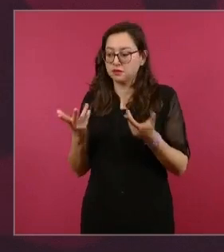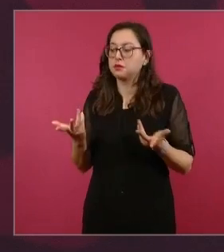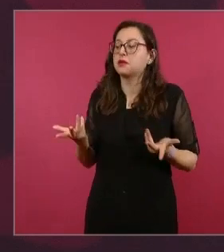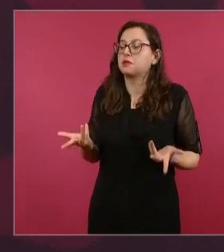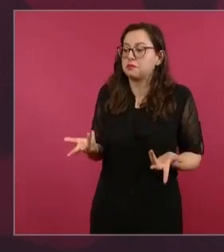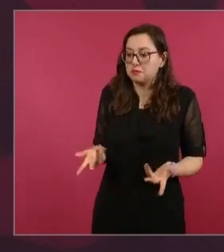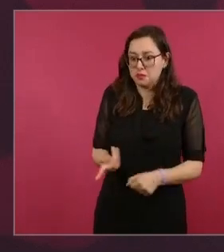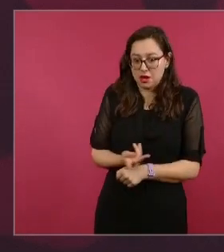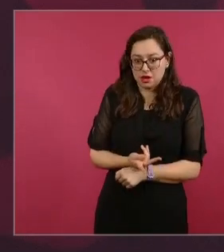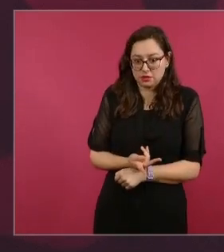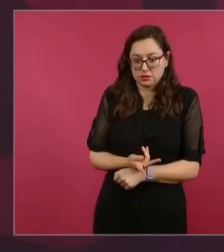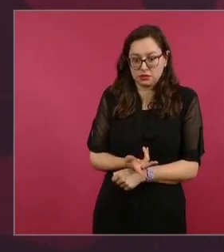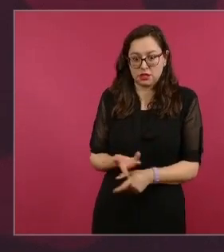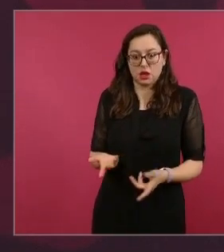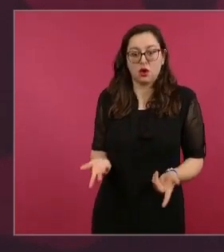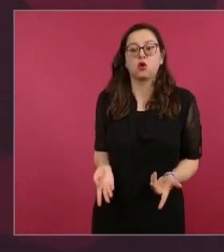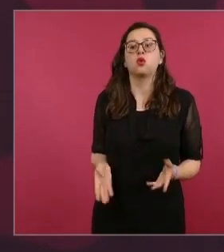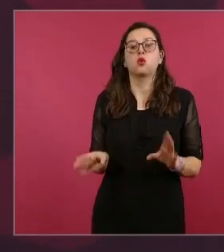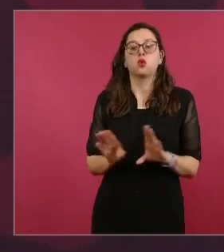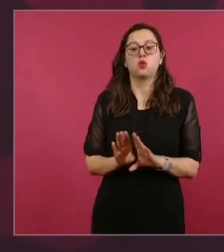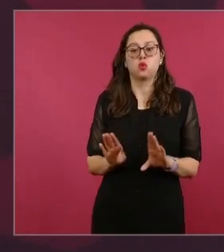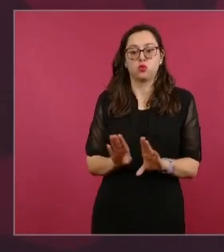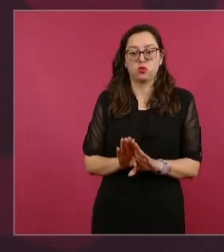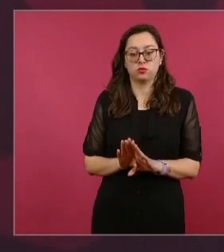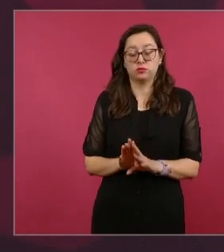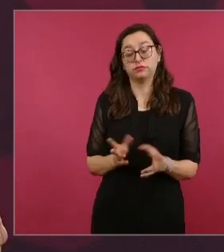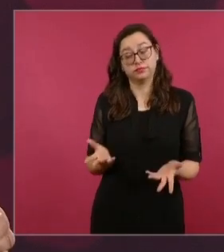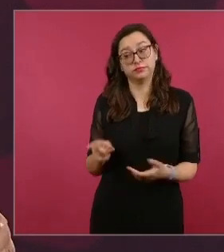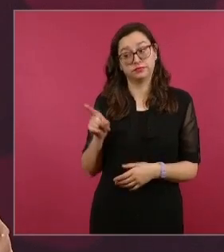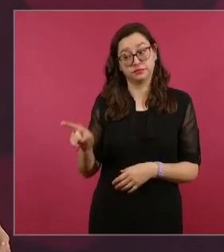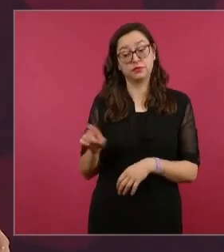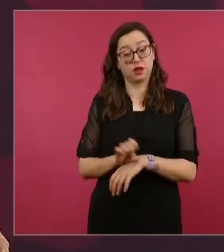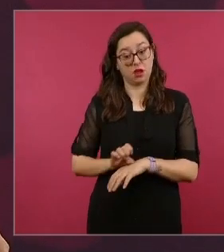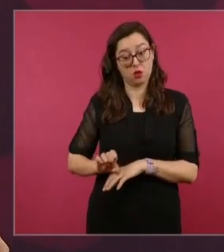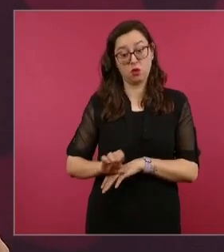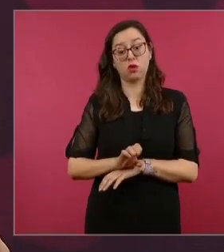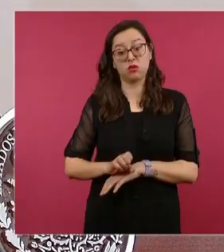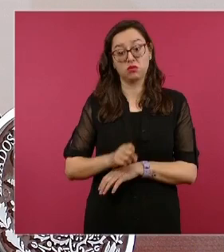que se expulse